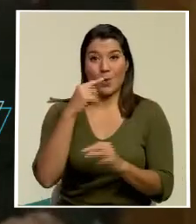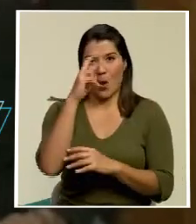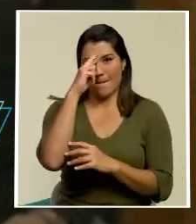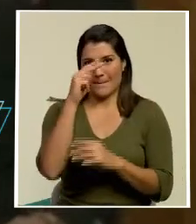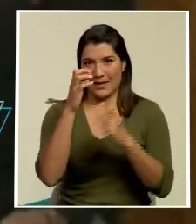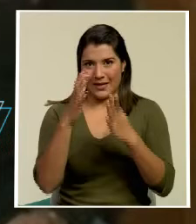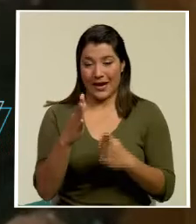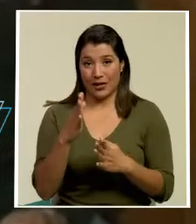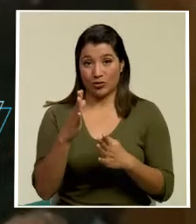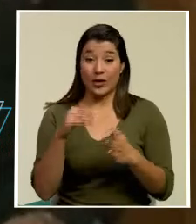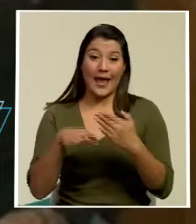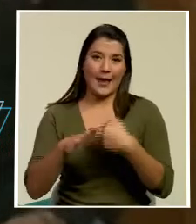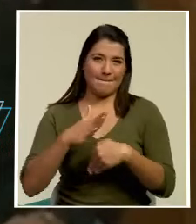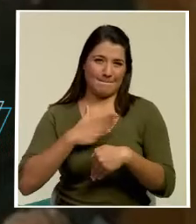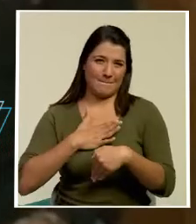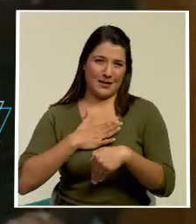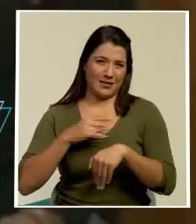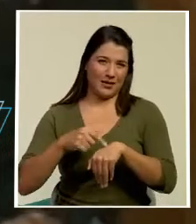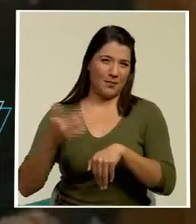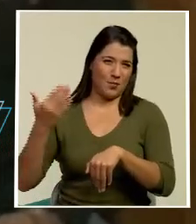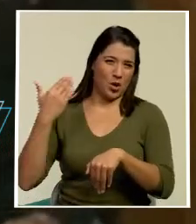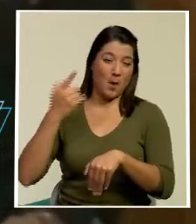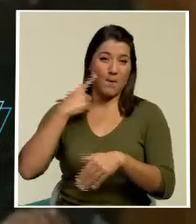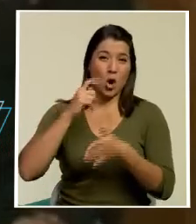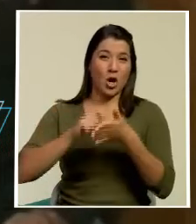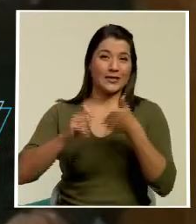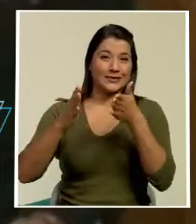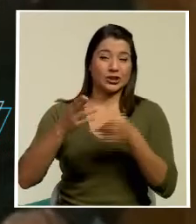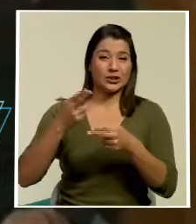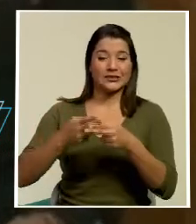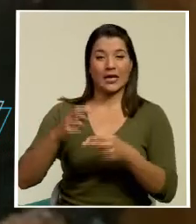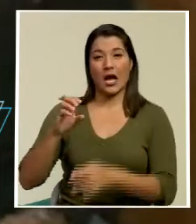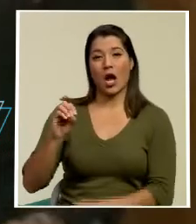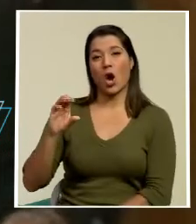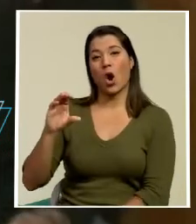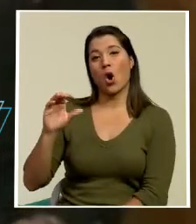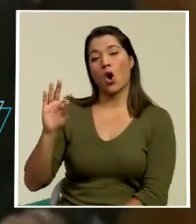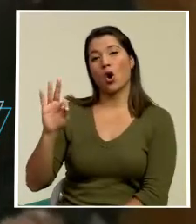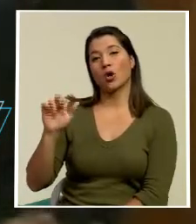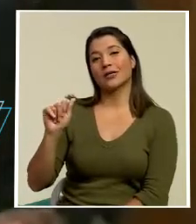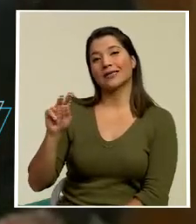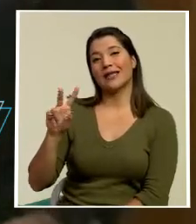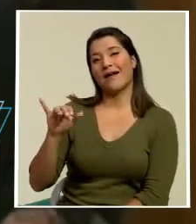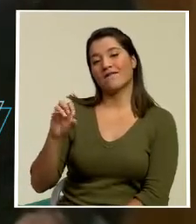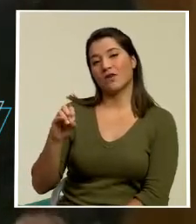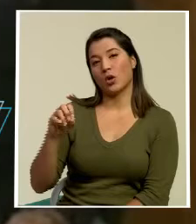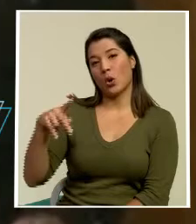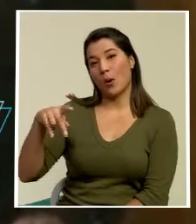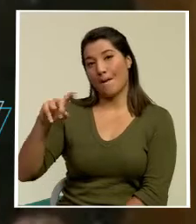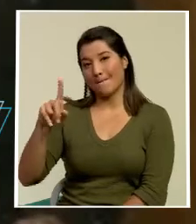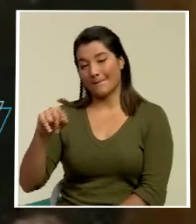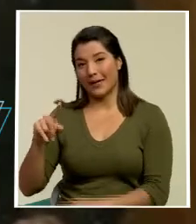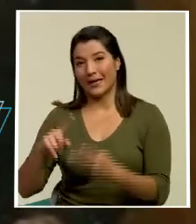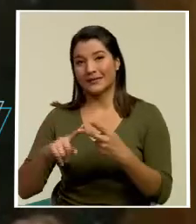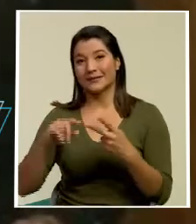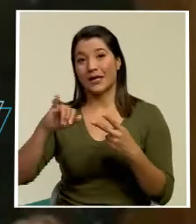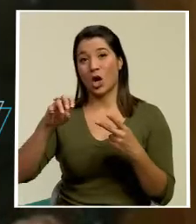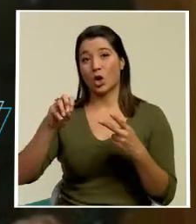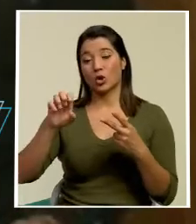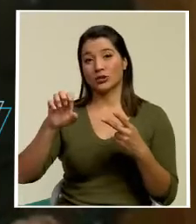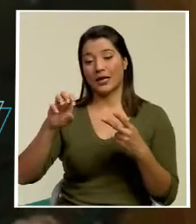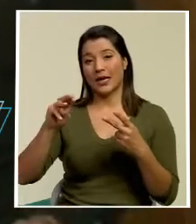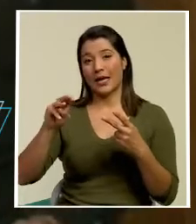mi generación, de Octavio Paz y José Emilio Pacheco y